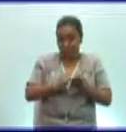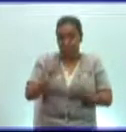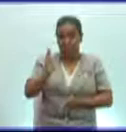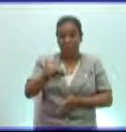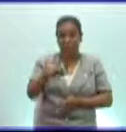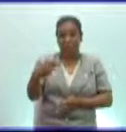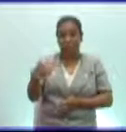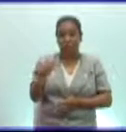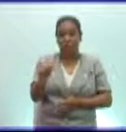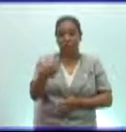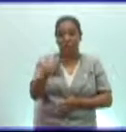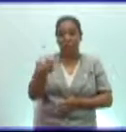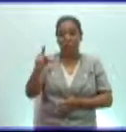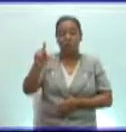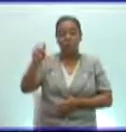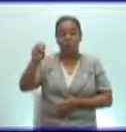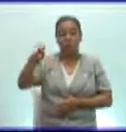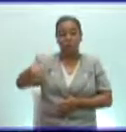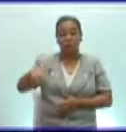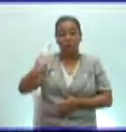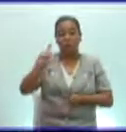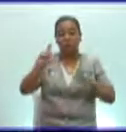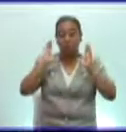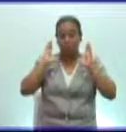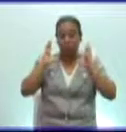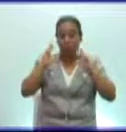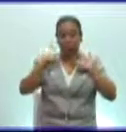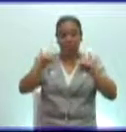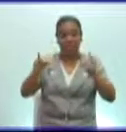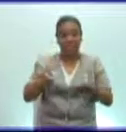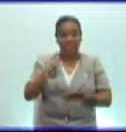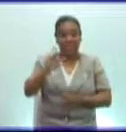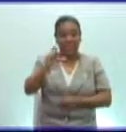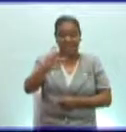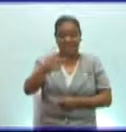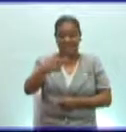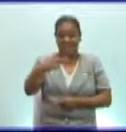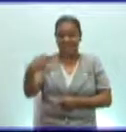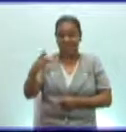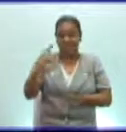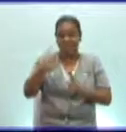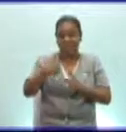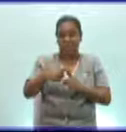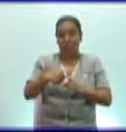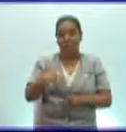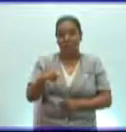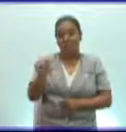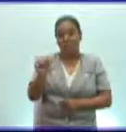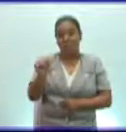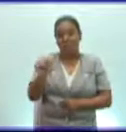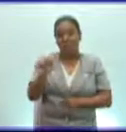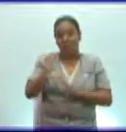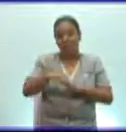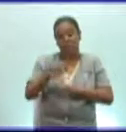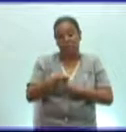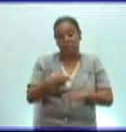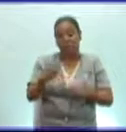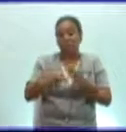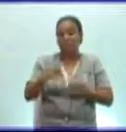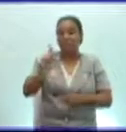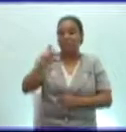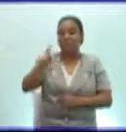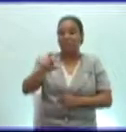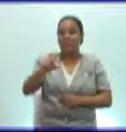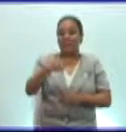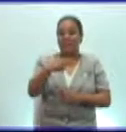Y por consiguiente, la concentración de ion hidrógeno va a ser igual a 10 a la menos pH. Vamos a